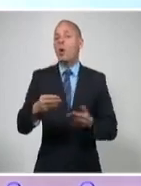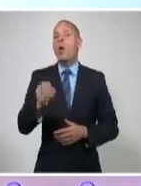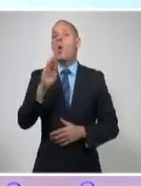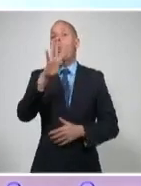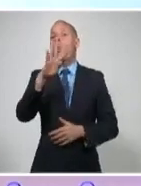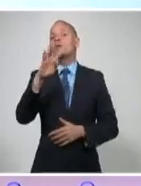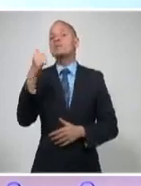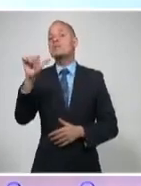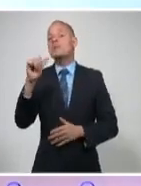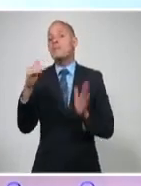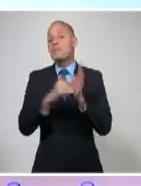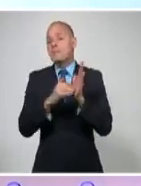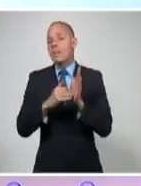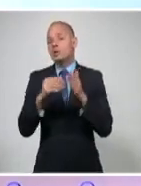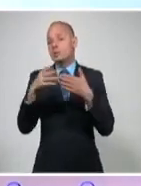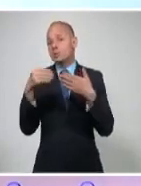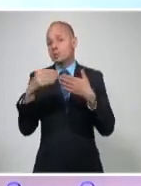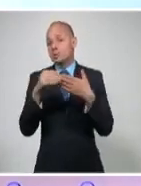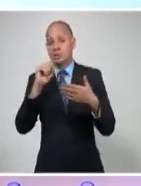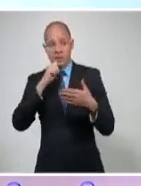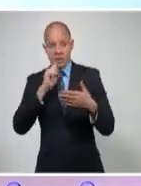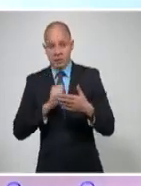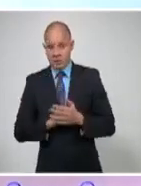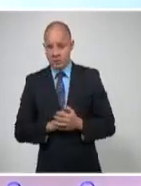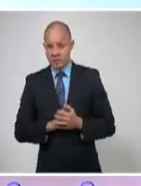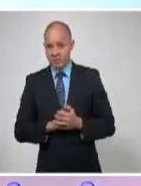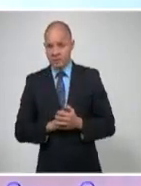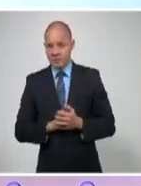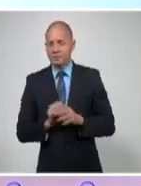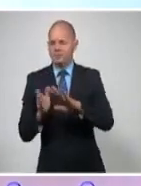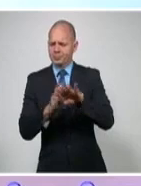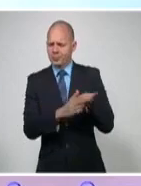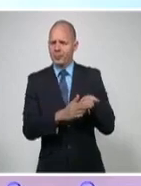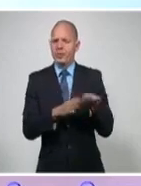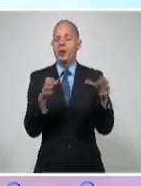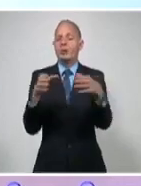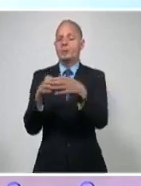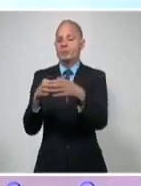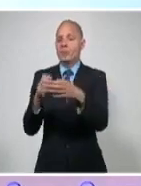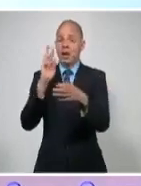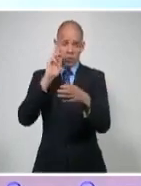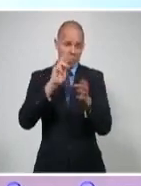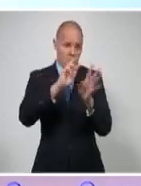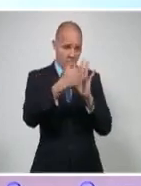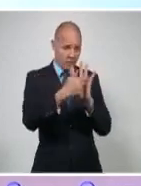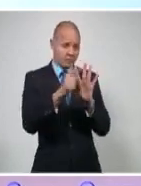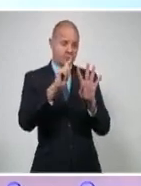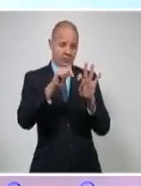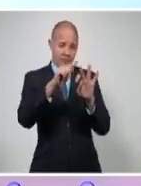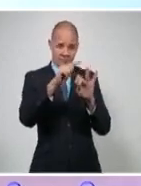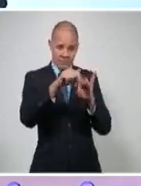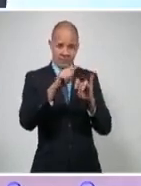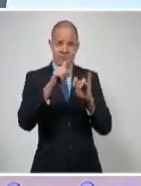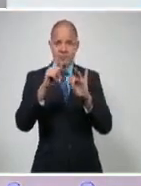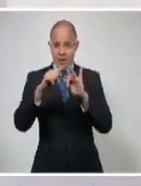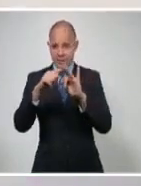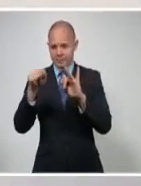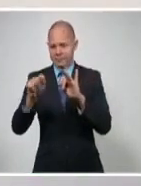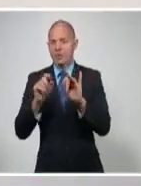$410,710 al medio del cual ella es representante. Vamos a ver otro grupo, son cuatro, repito. Grupo de